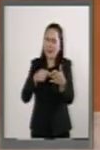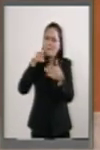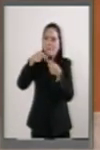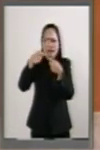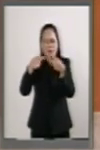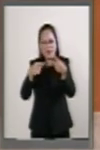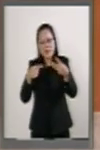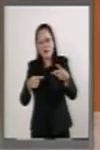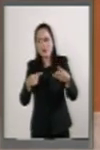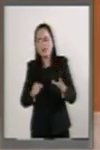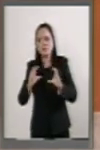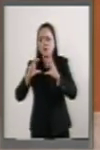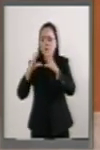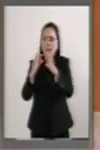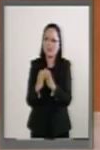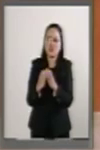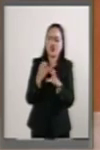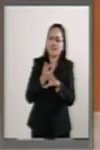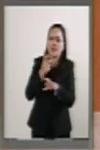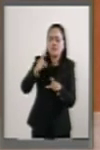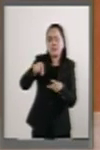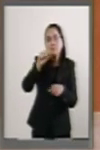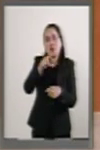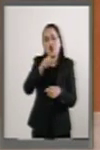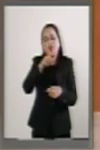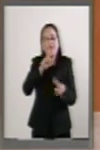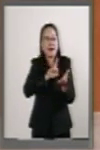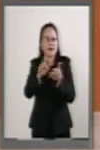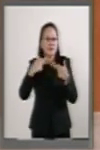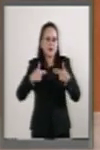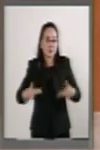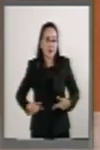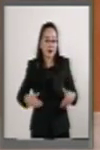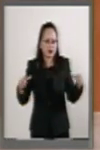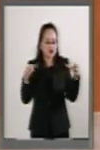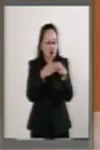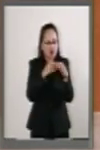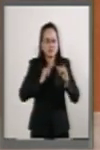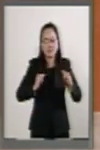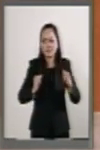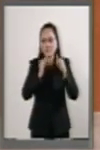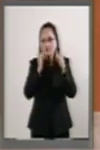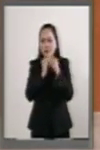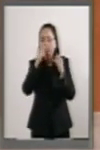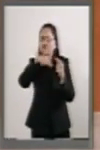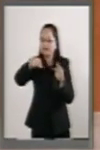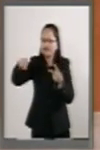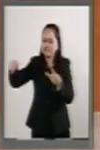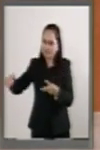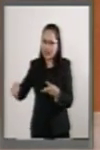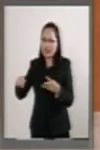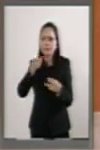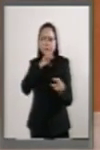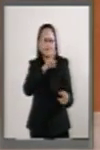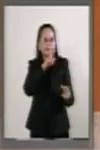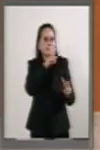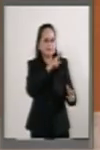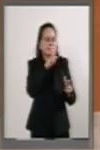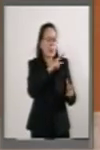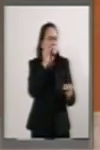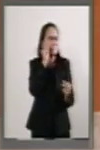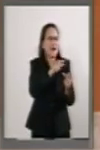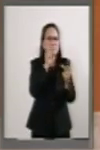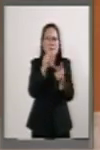llegaron a la Comisión Estatal de los Derechos Humanos, instituciones todas que les dieron respuestas